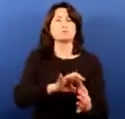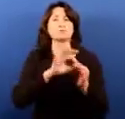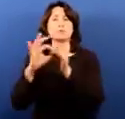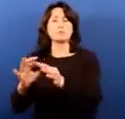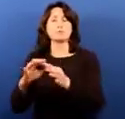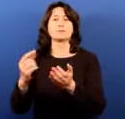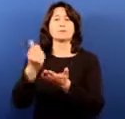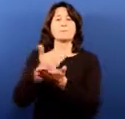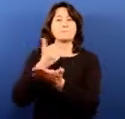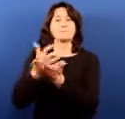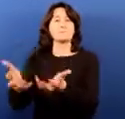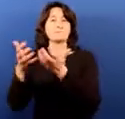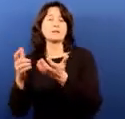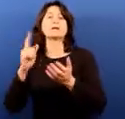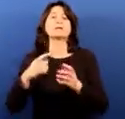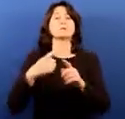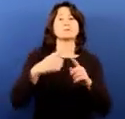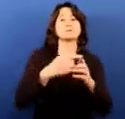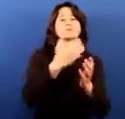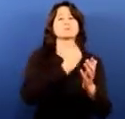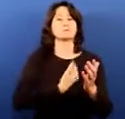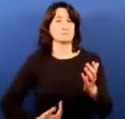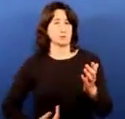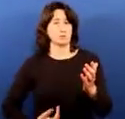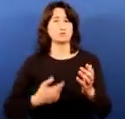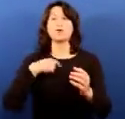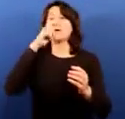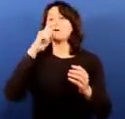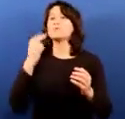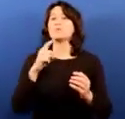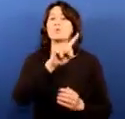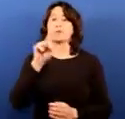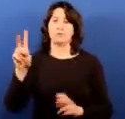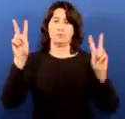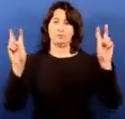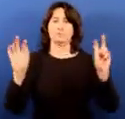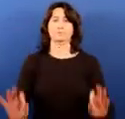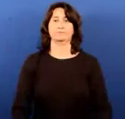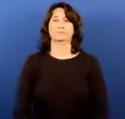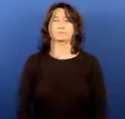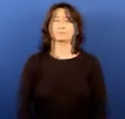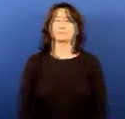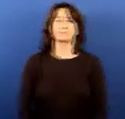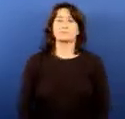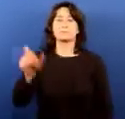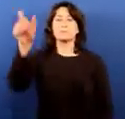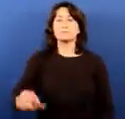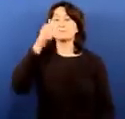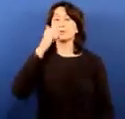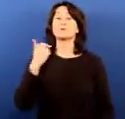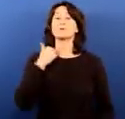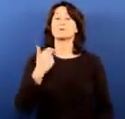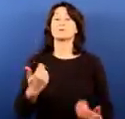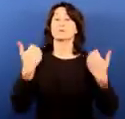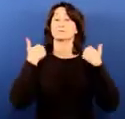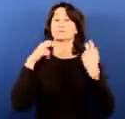diputado foral de Hacienda y Finanzas de Vizcaya, José María Iruarrizaga, ha explicado que en estos momentos se encuentran ya en marcha todos los